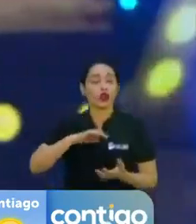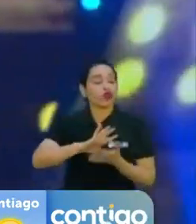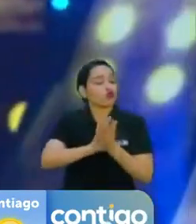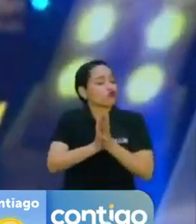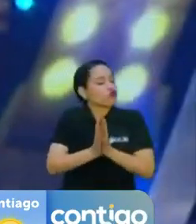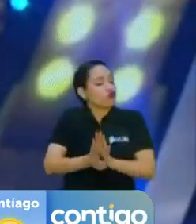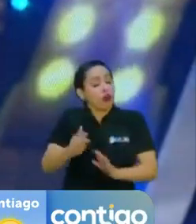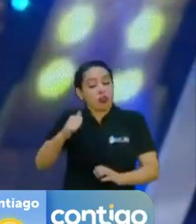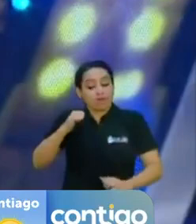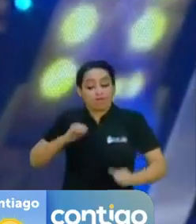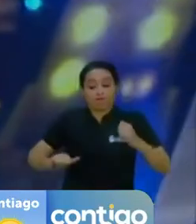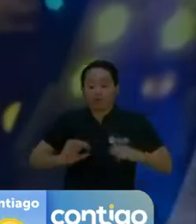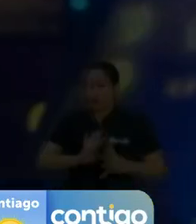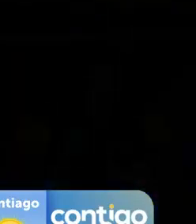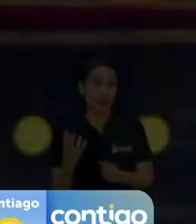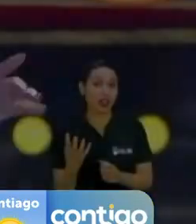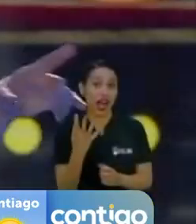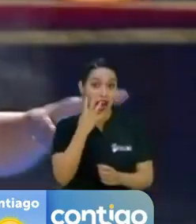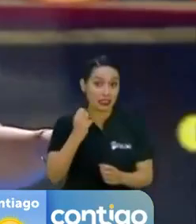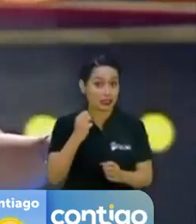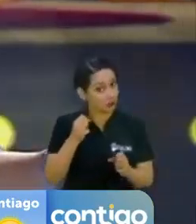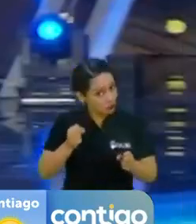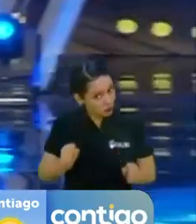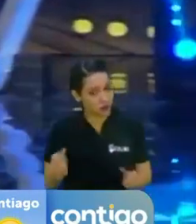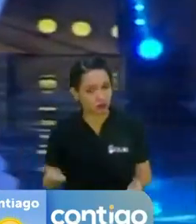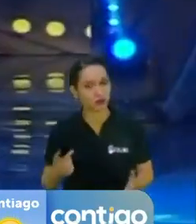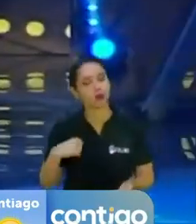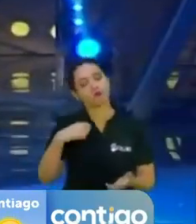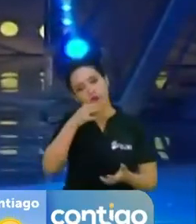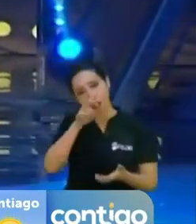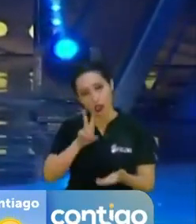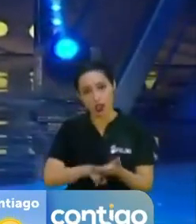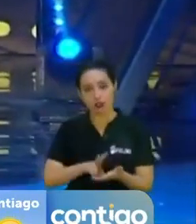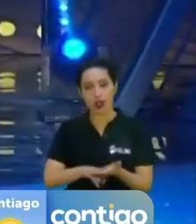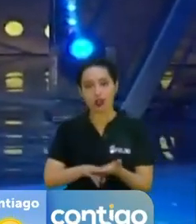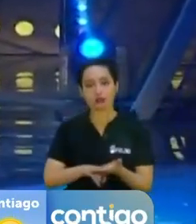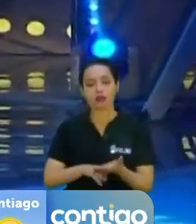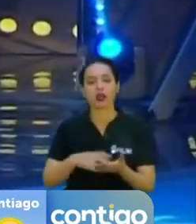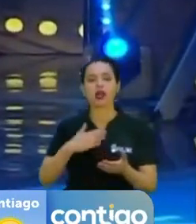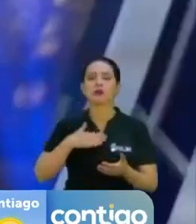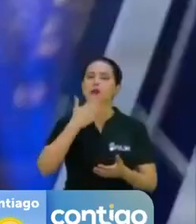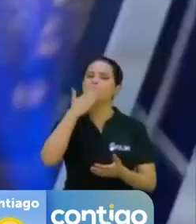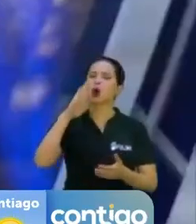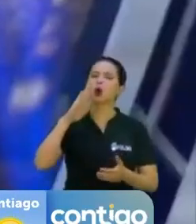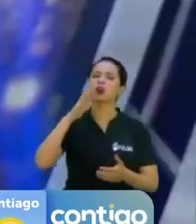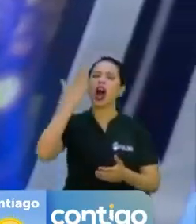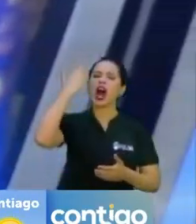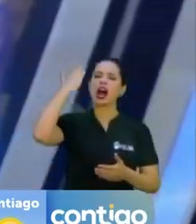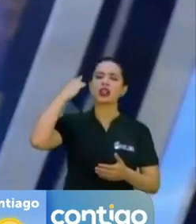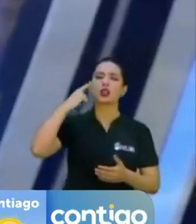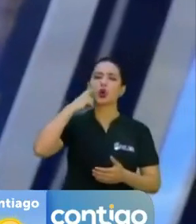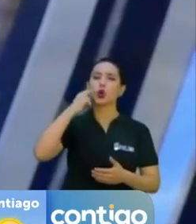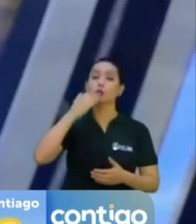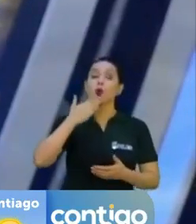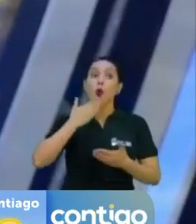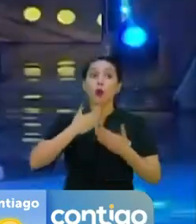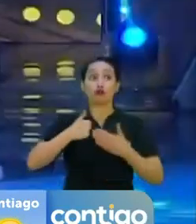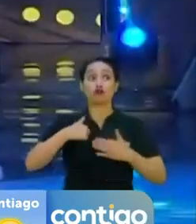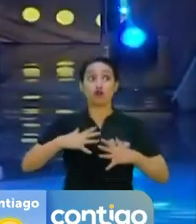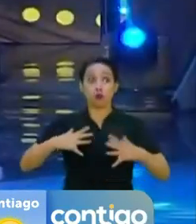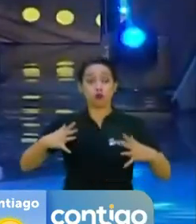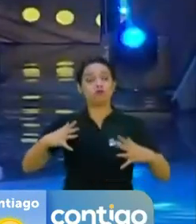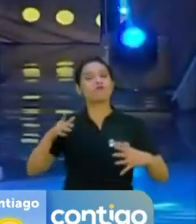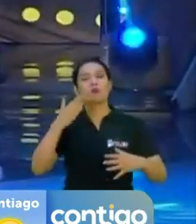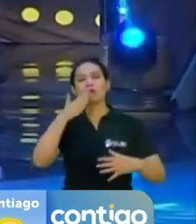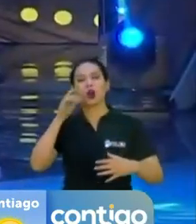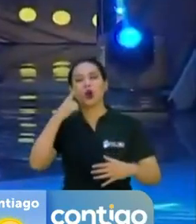enfrenta a este nuevo desafío. Igual, siendo honesta, chiquillos, a mí me iba mejor con los hombres cuando yo estaba más gordita. No,